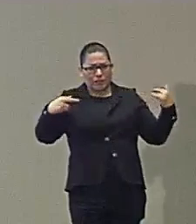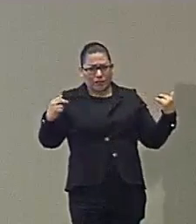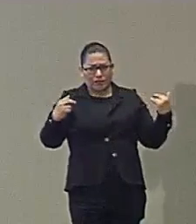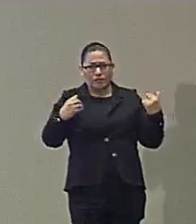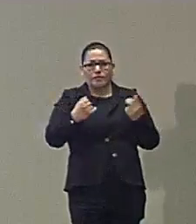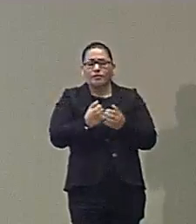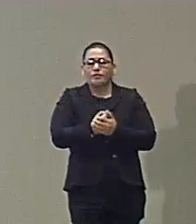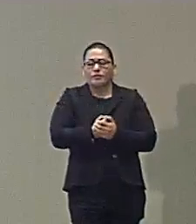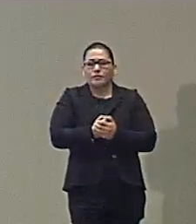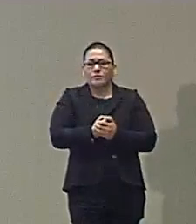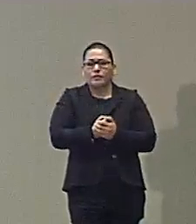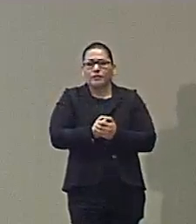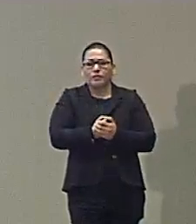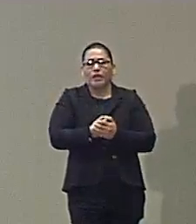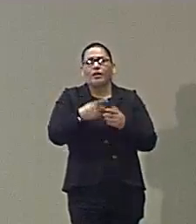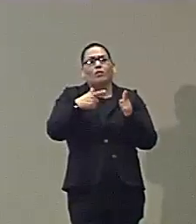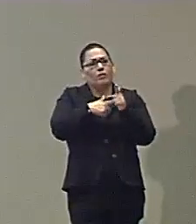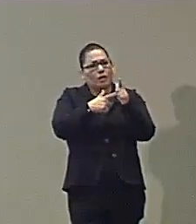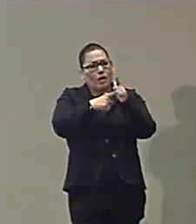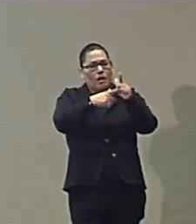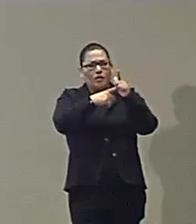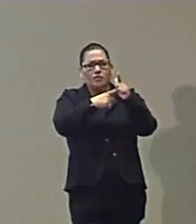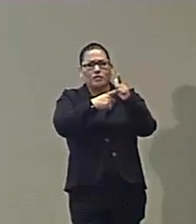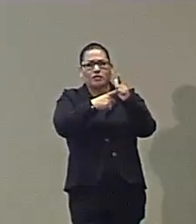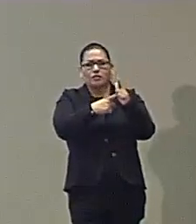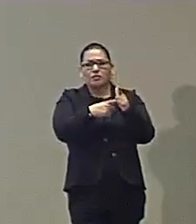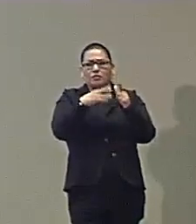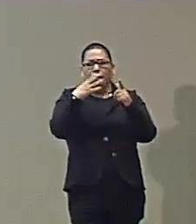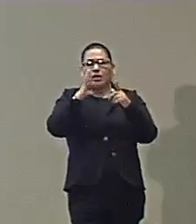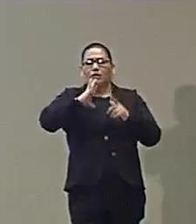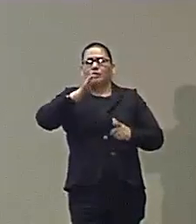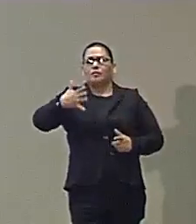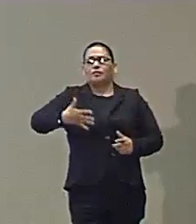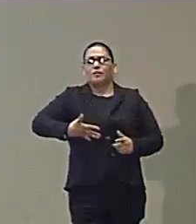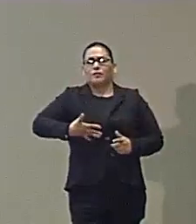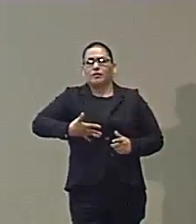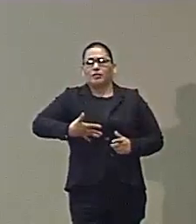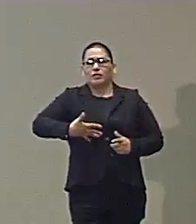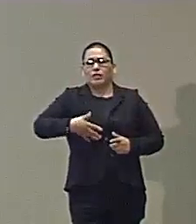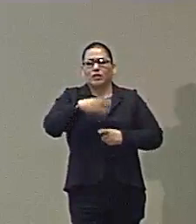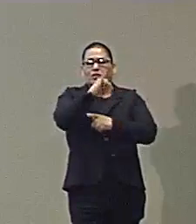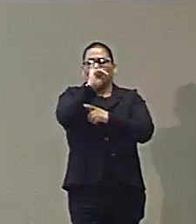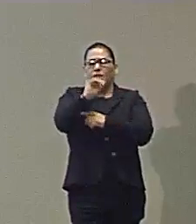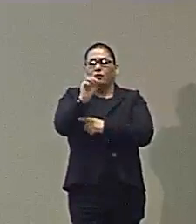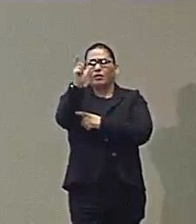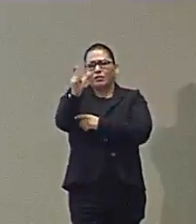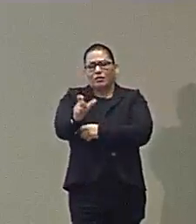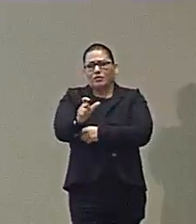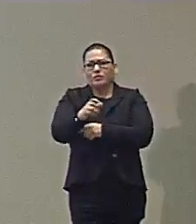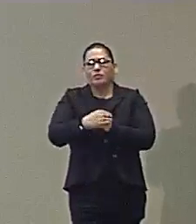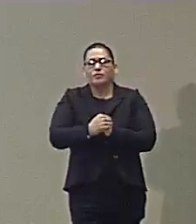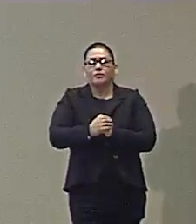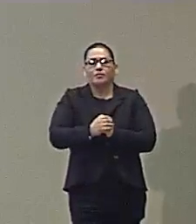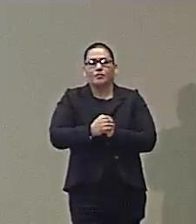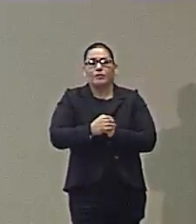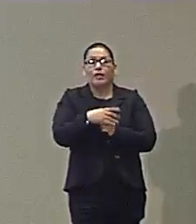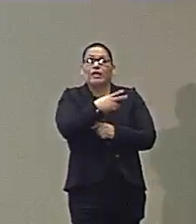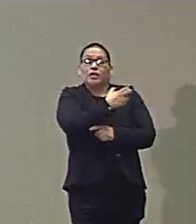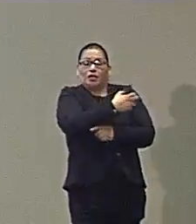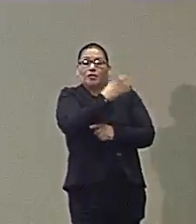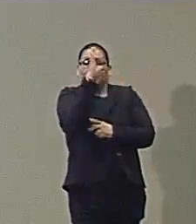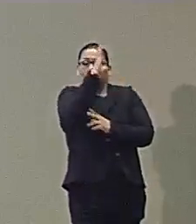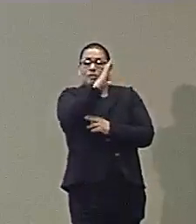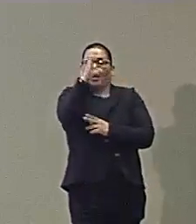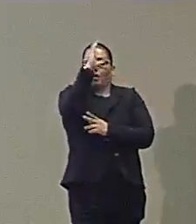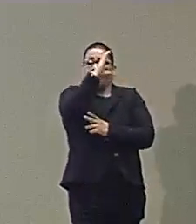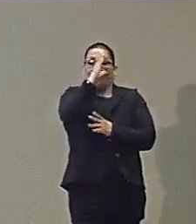que son fuente inagotable de nuestro orgullo y de nuestra identidad si la cultura hermanas